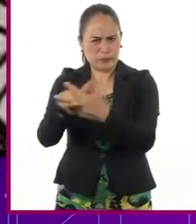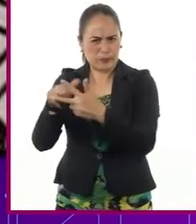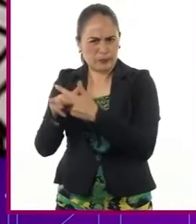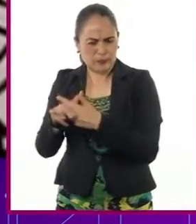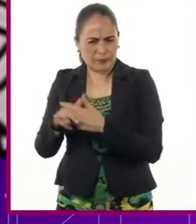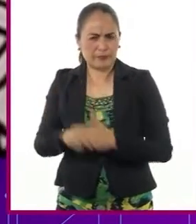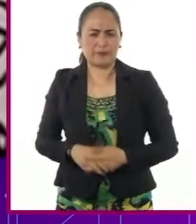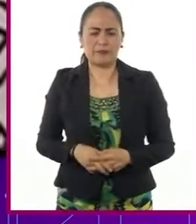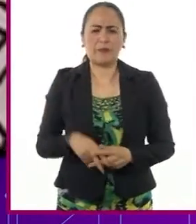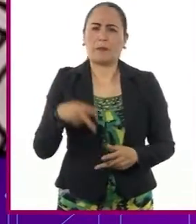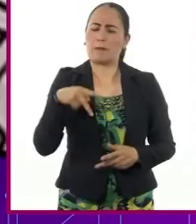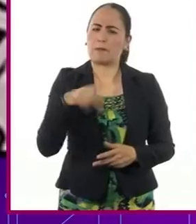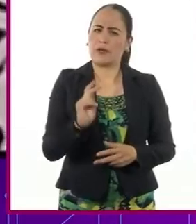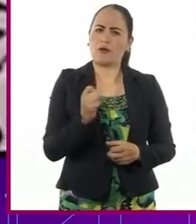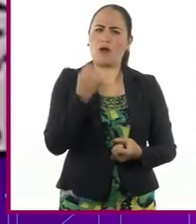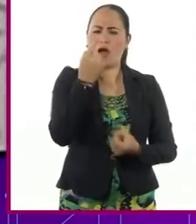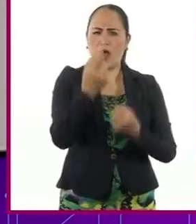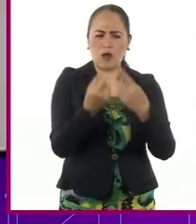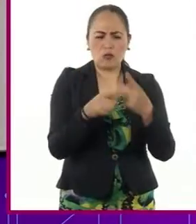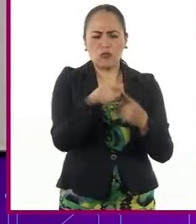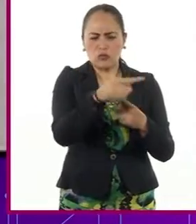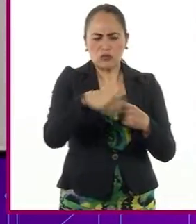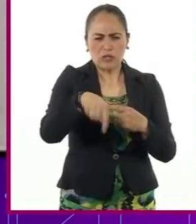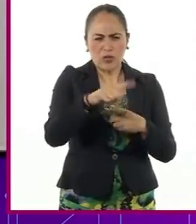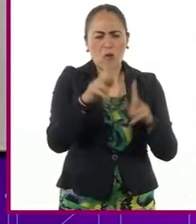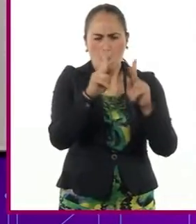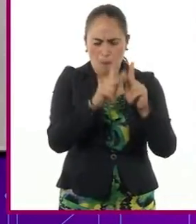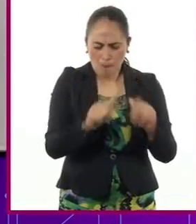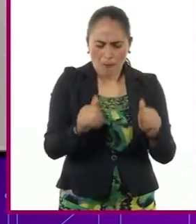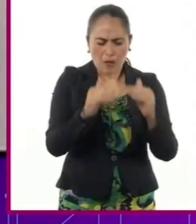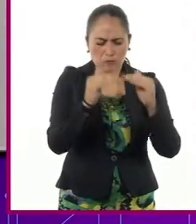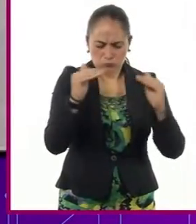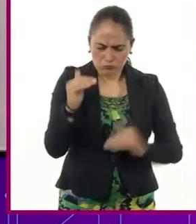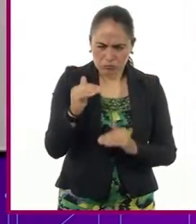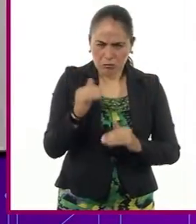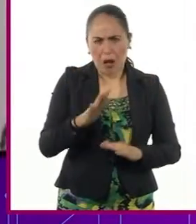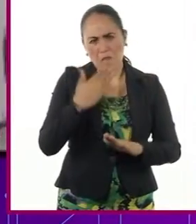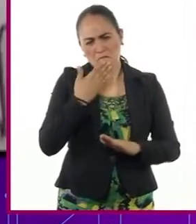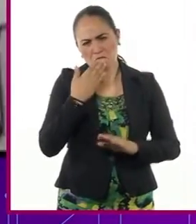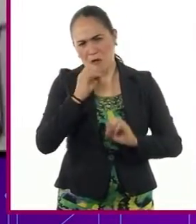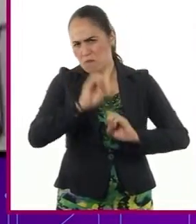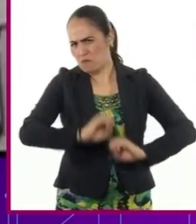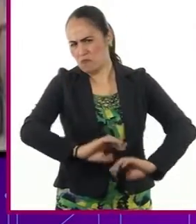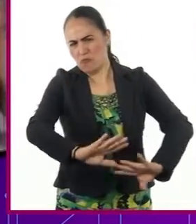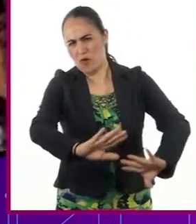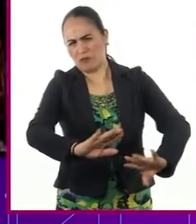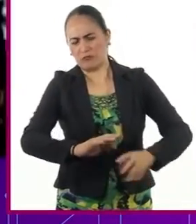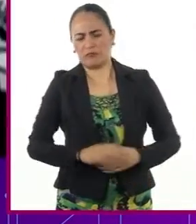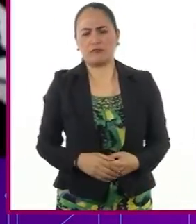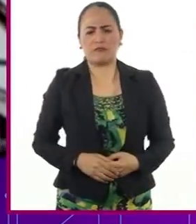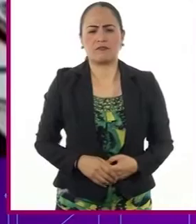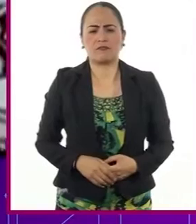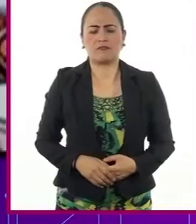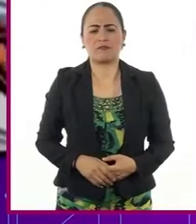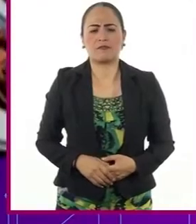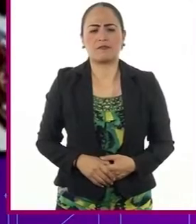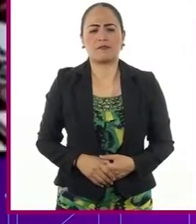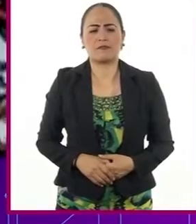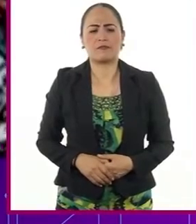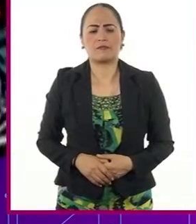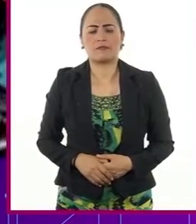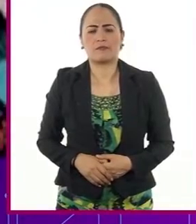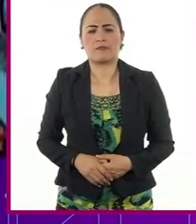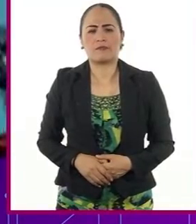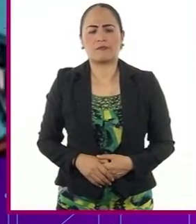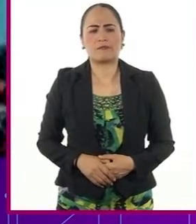aquellos que se sometieron de manera pacífica, allí quedaron en su lugar. Y aún en los casos en que